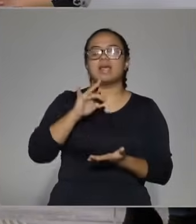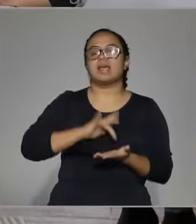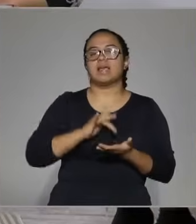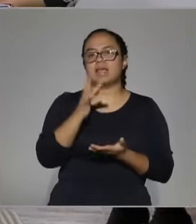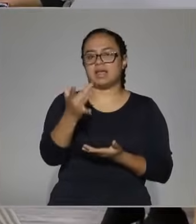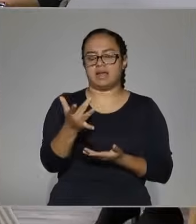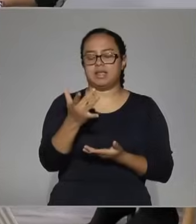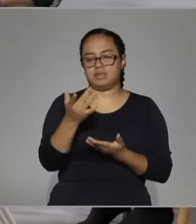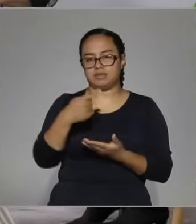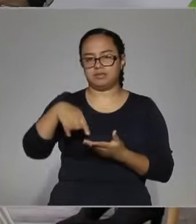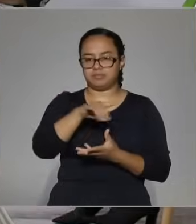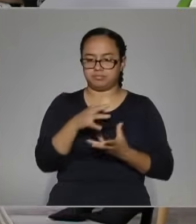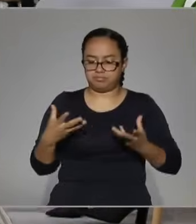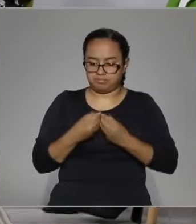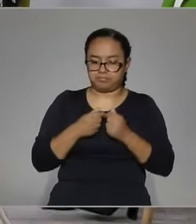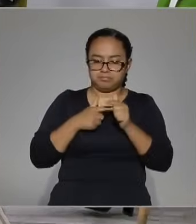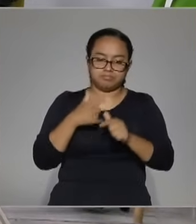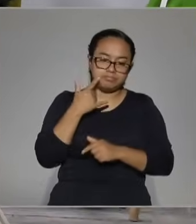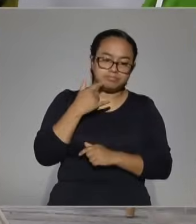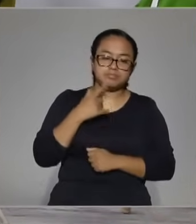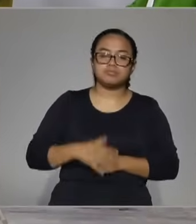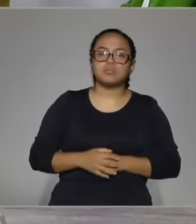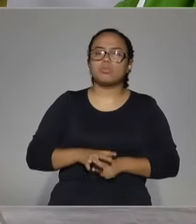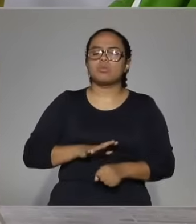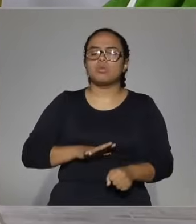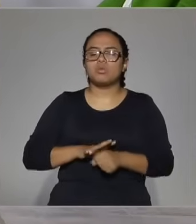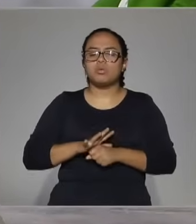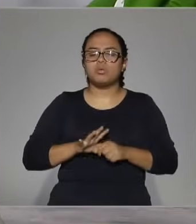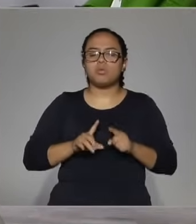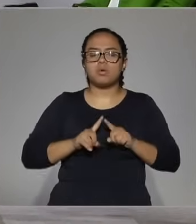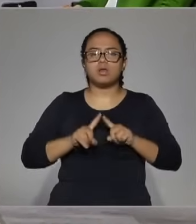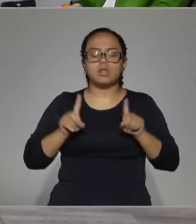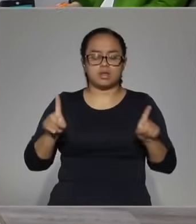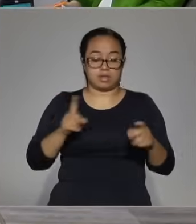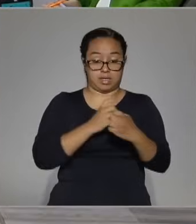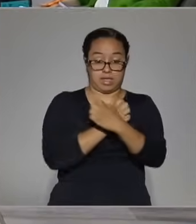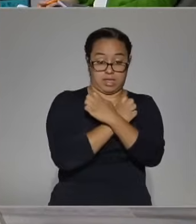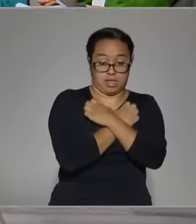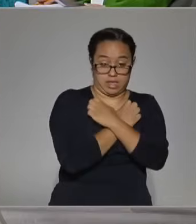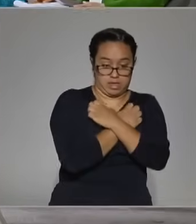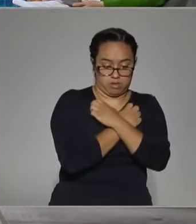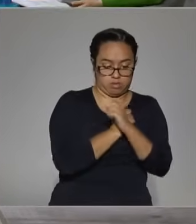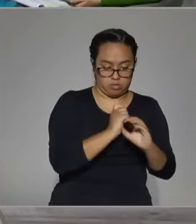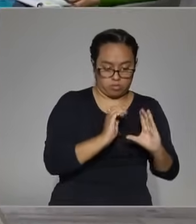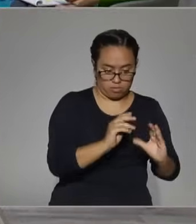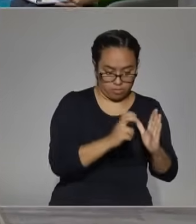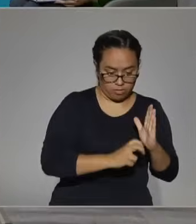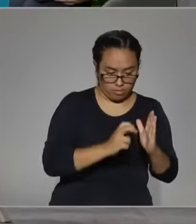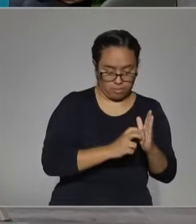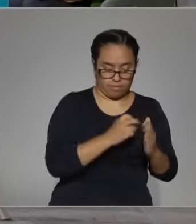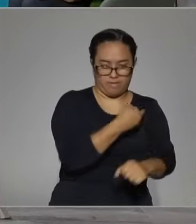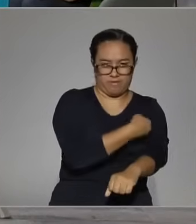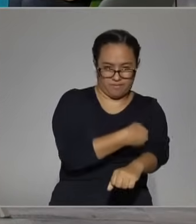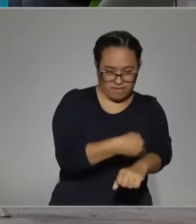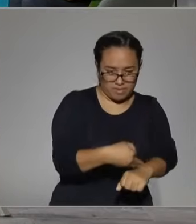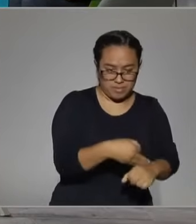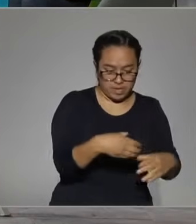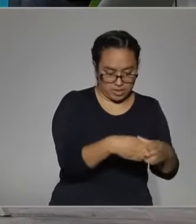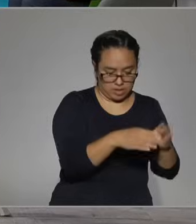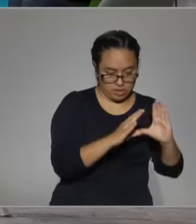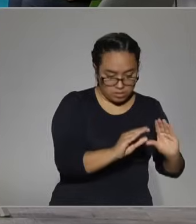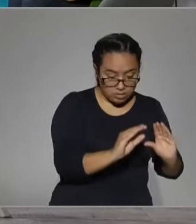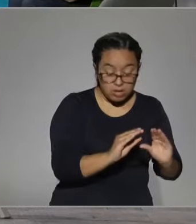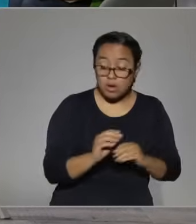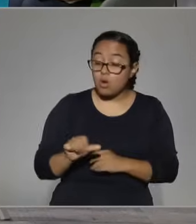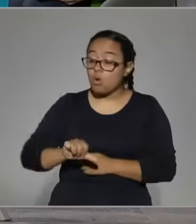quisiera preguntarles, ¿cuál es la diferencia entre la educación familiar y la formación académica? También ha